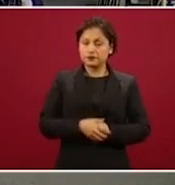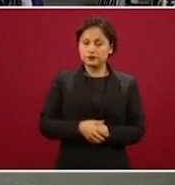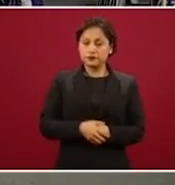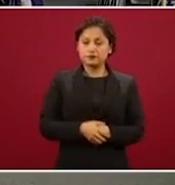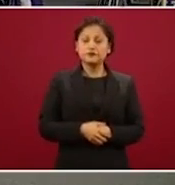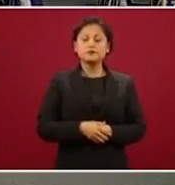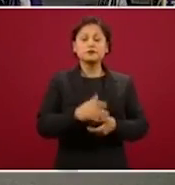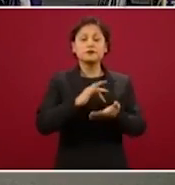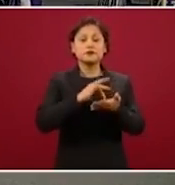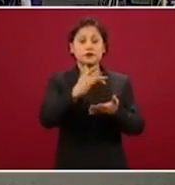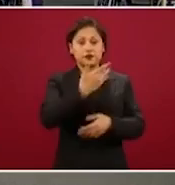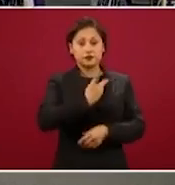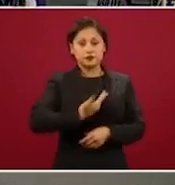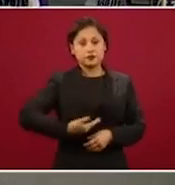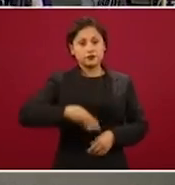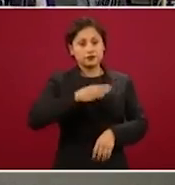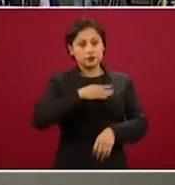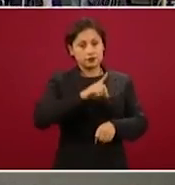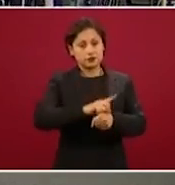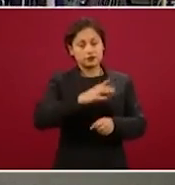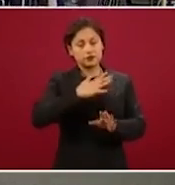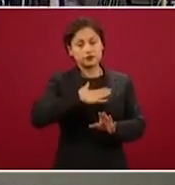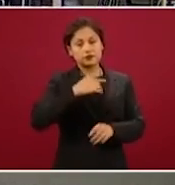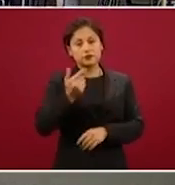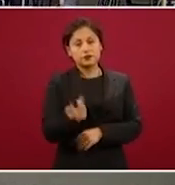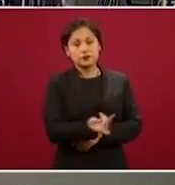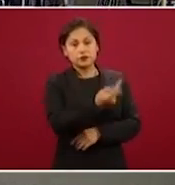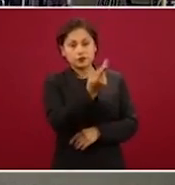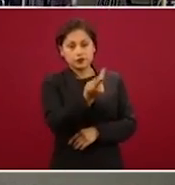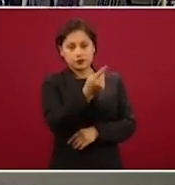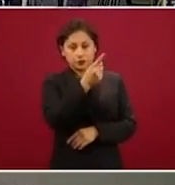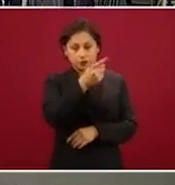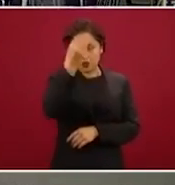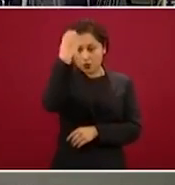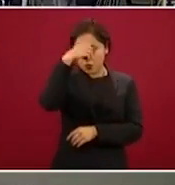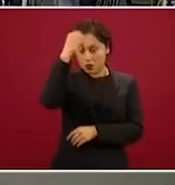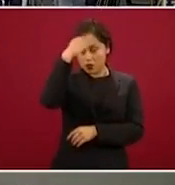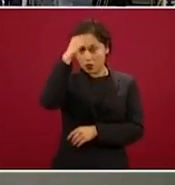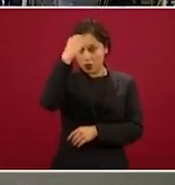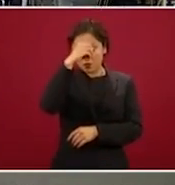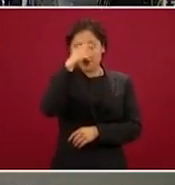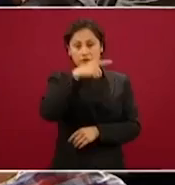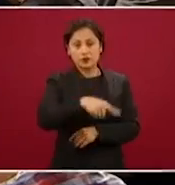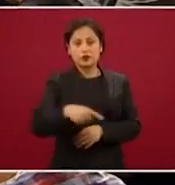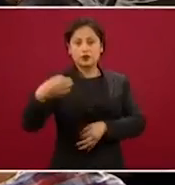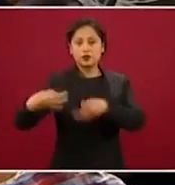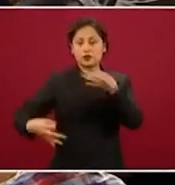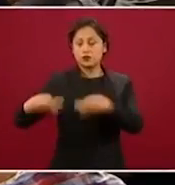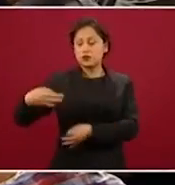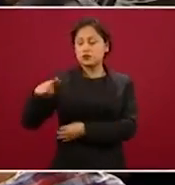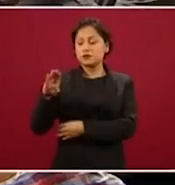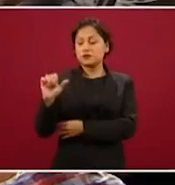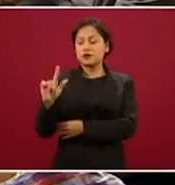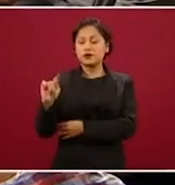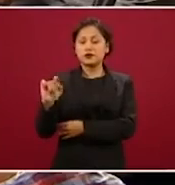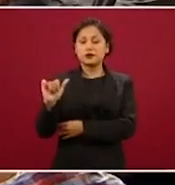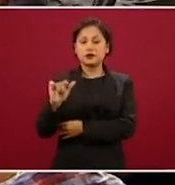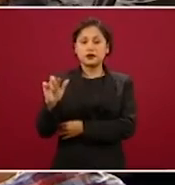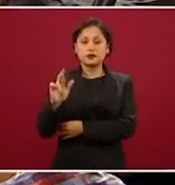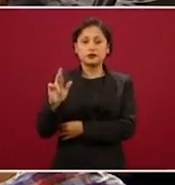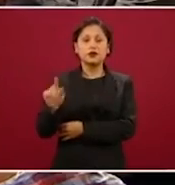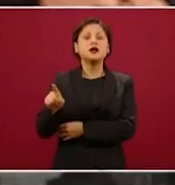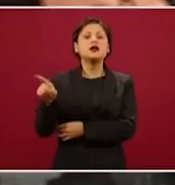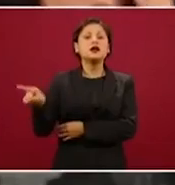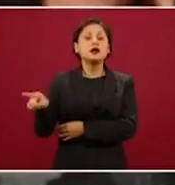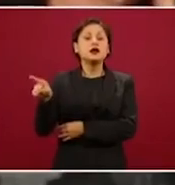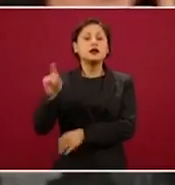Gracias, presidente. Buenos días. Preguntarle su opinión sobre el hecho de que el juez Baltasar Garzón sea quien vaya a asumir parte de la